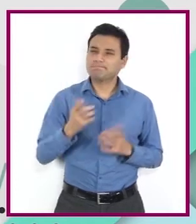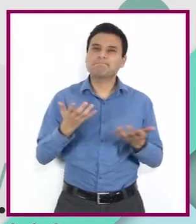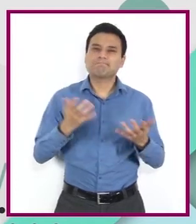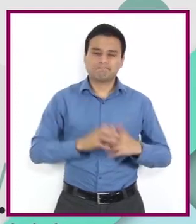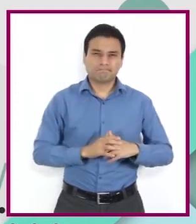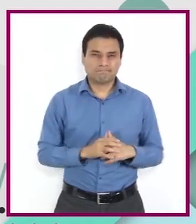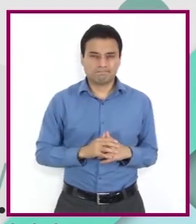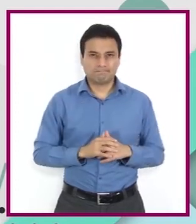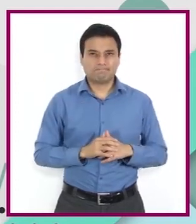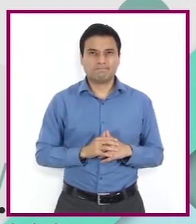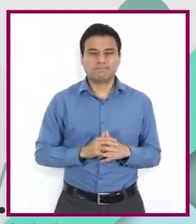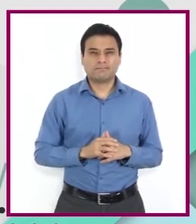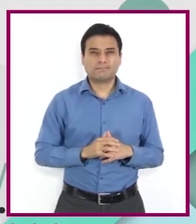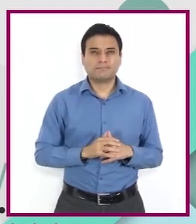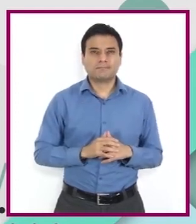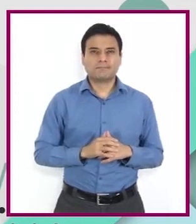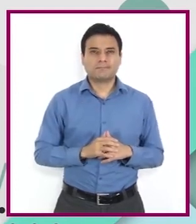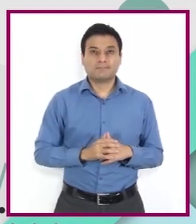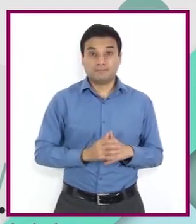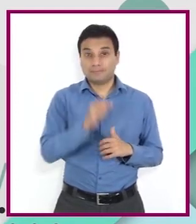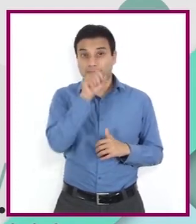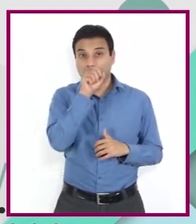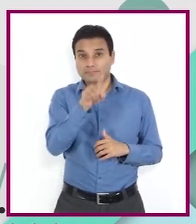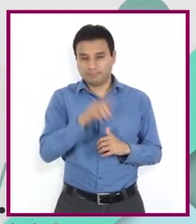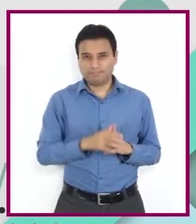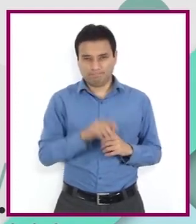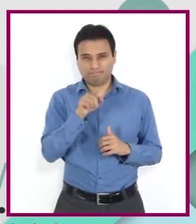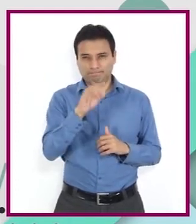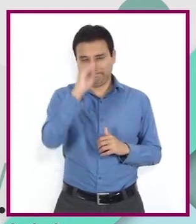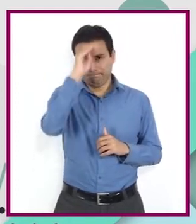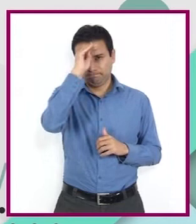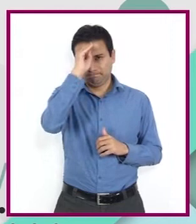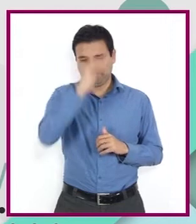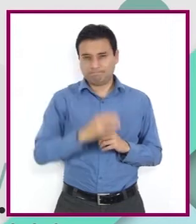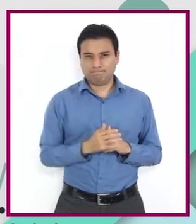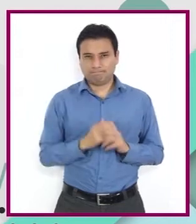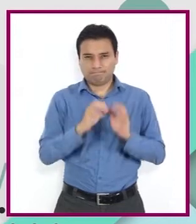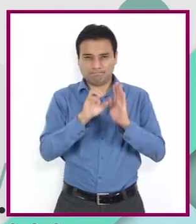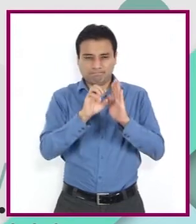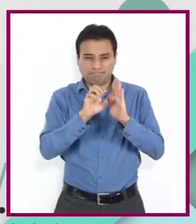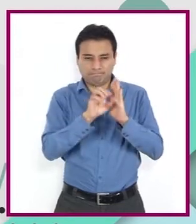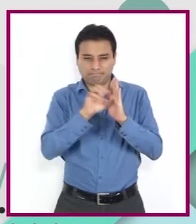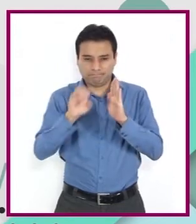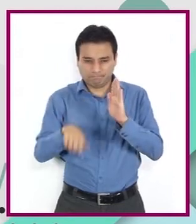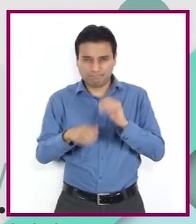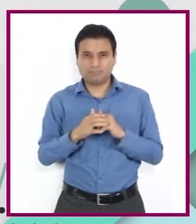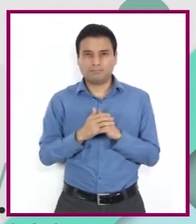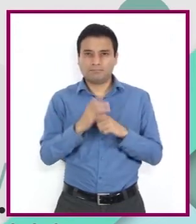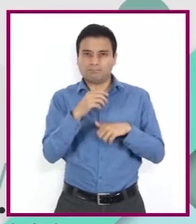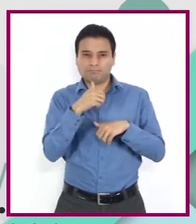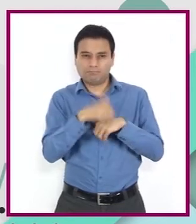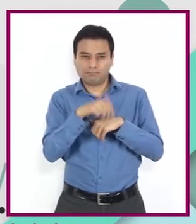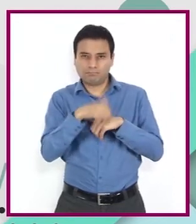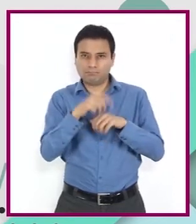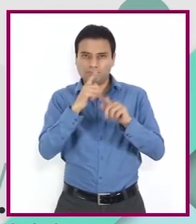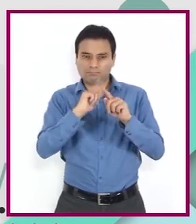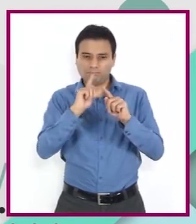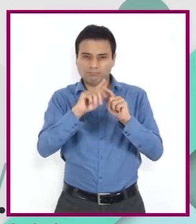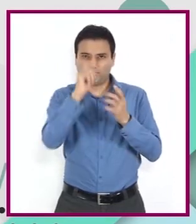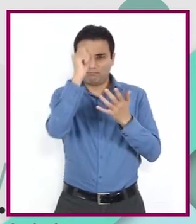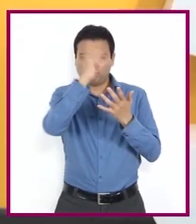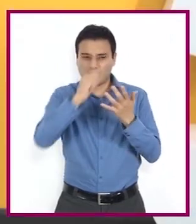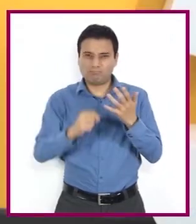la magnitud B. También reflexionen sobre la relación que existe entre cada pareja de datos de diferentes